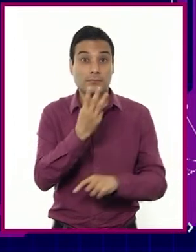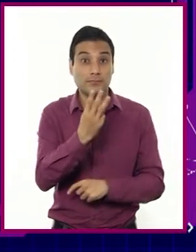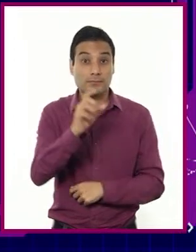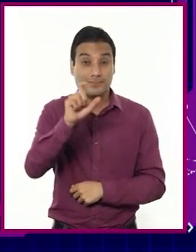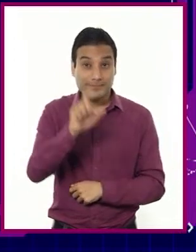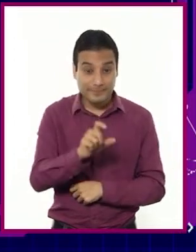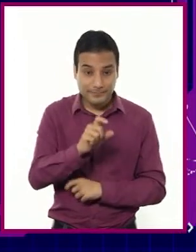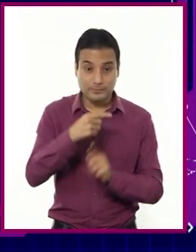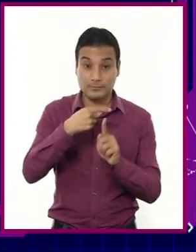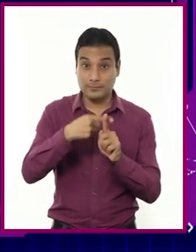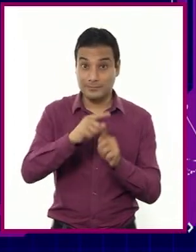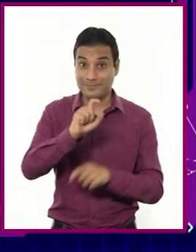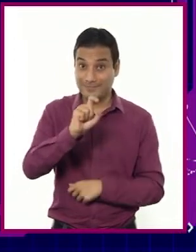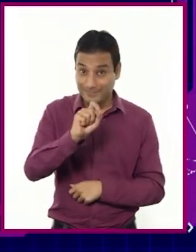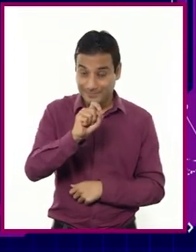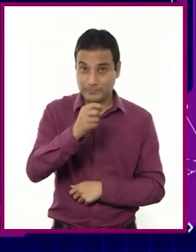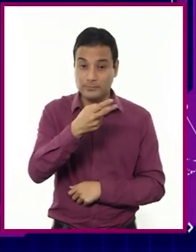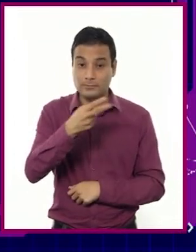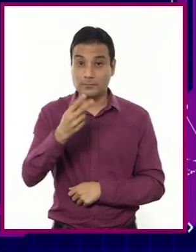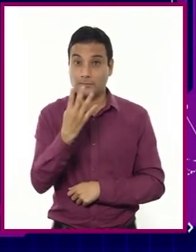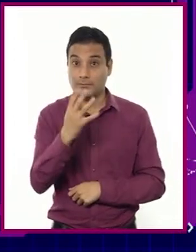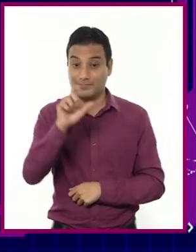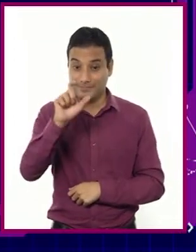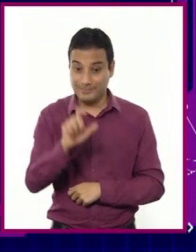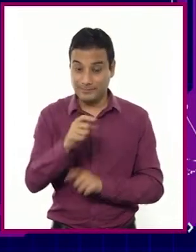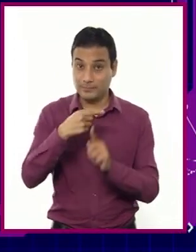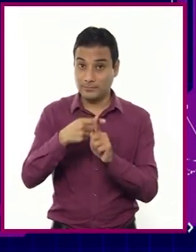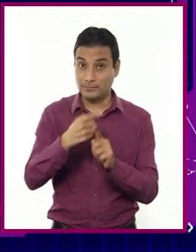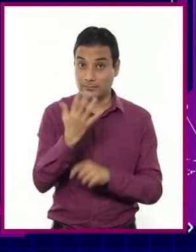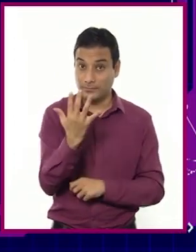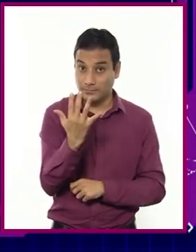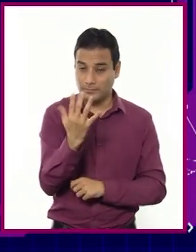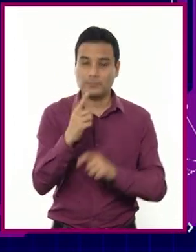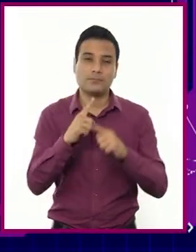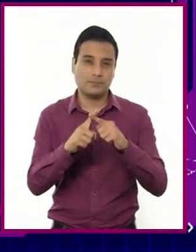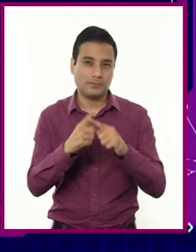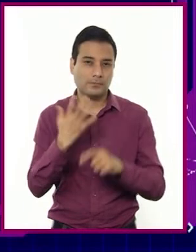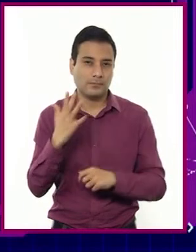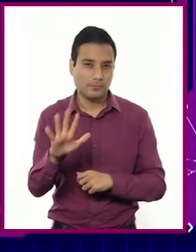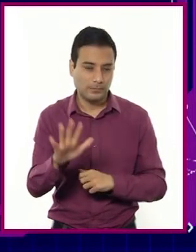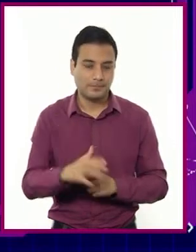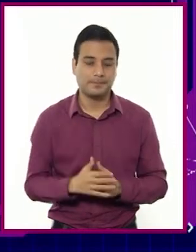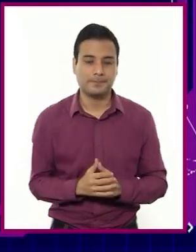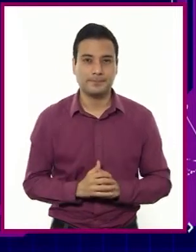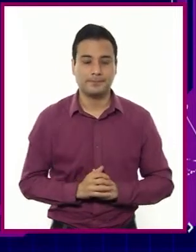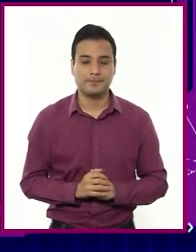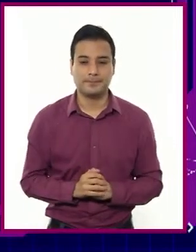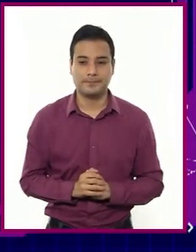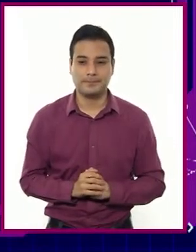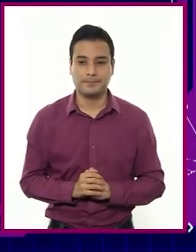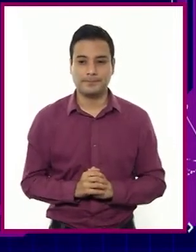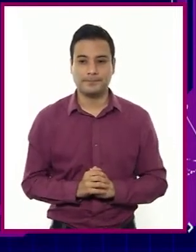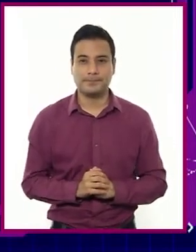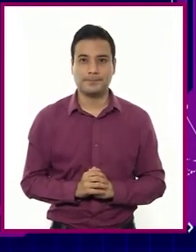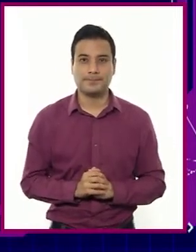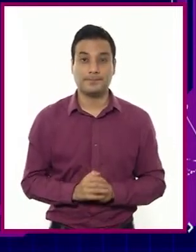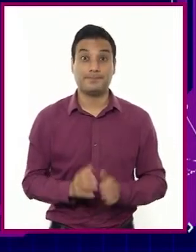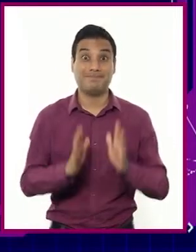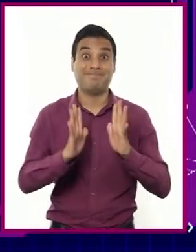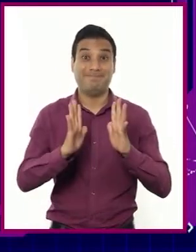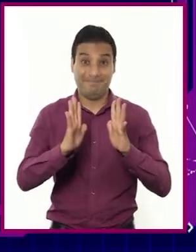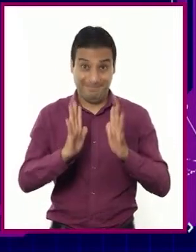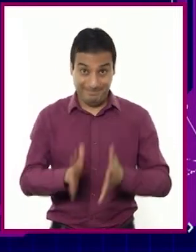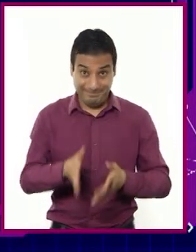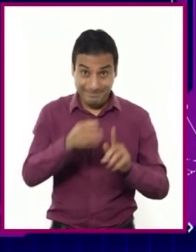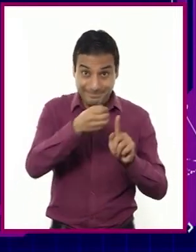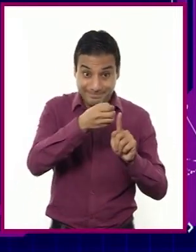más 20 es igual a 4x más 50 que multiplica a 10. Una vez obtenida la